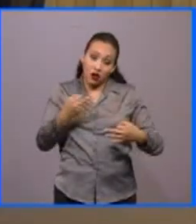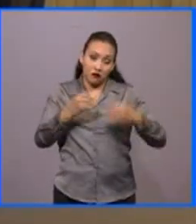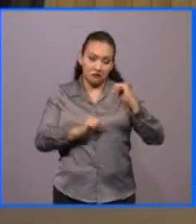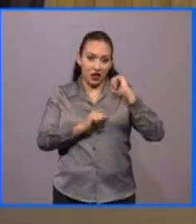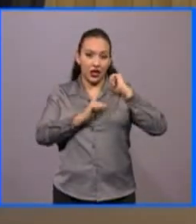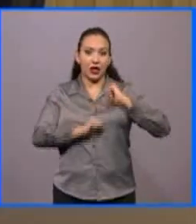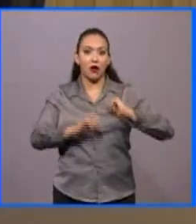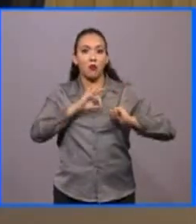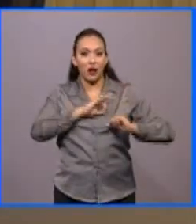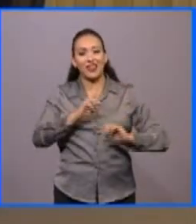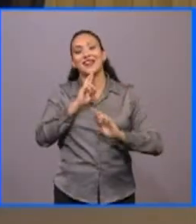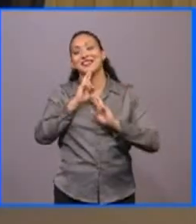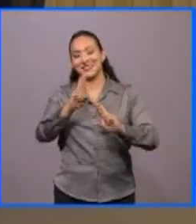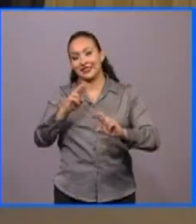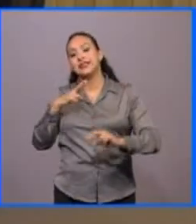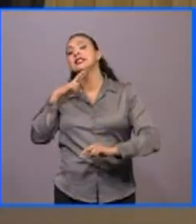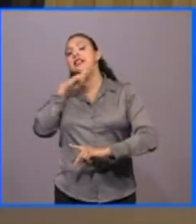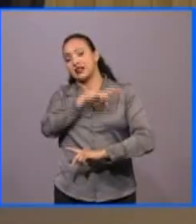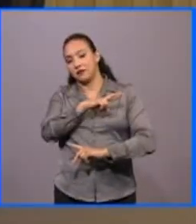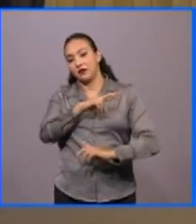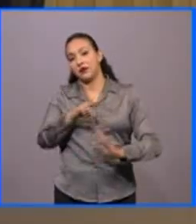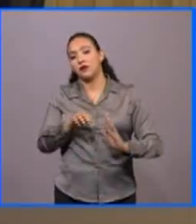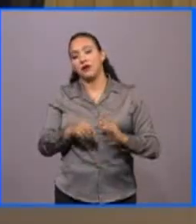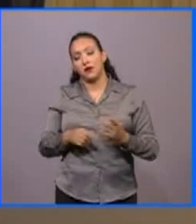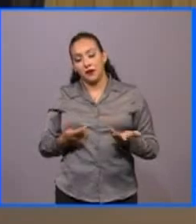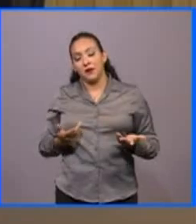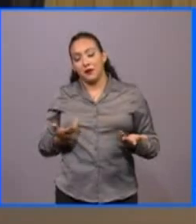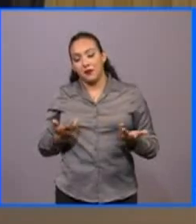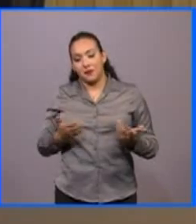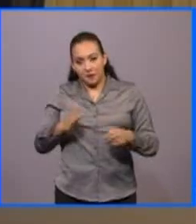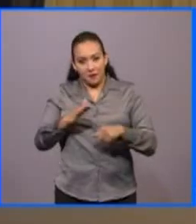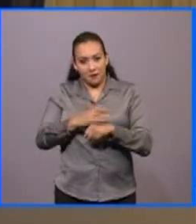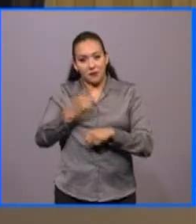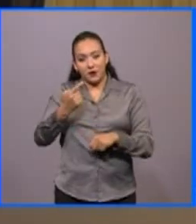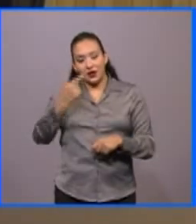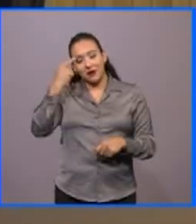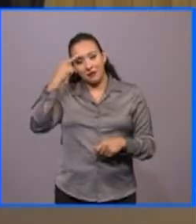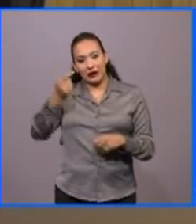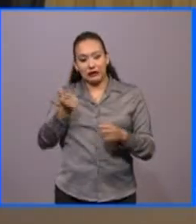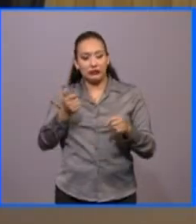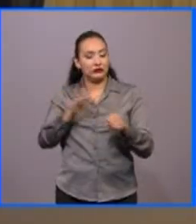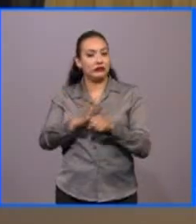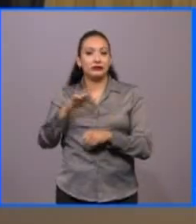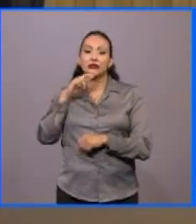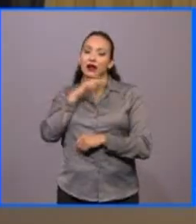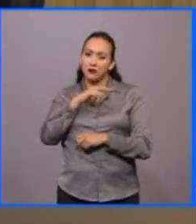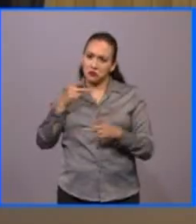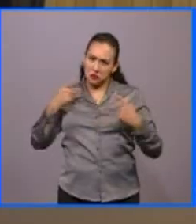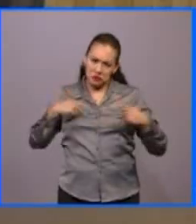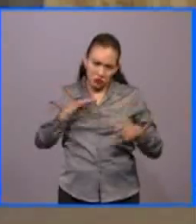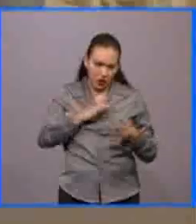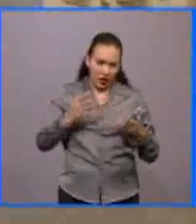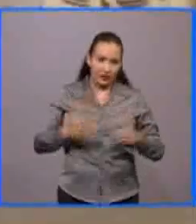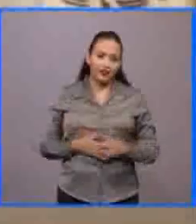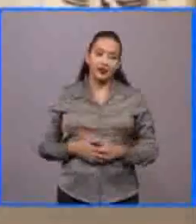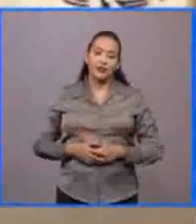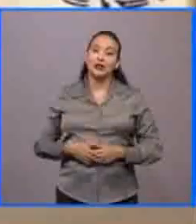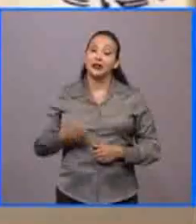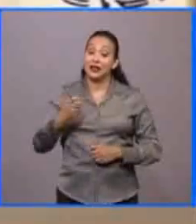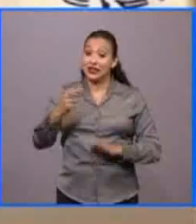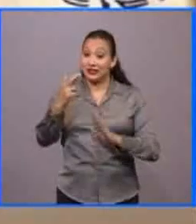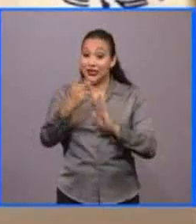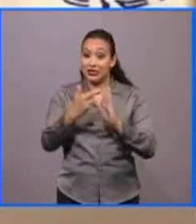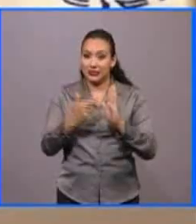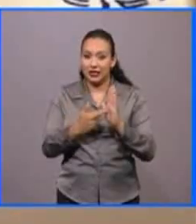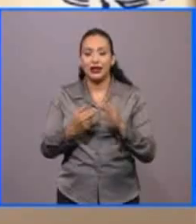lo más pronto posible, afortunadamente en materia electoral se administra más rápido la justicia, y las reglas